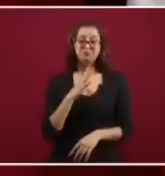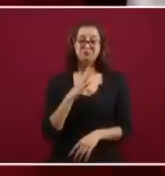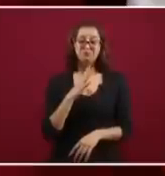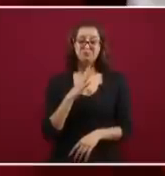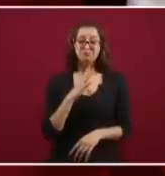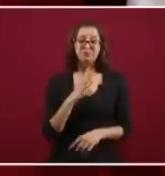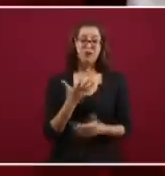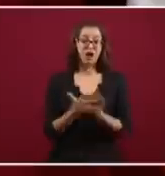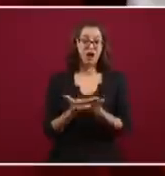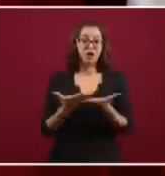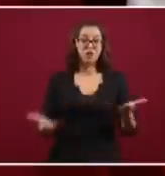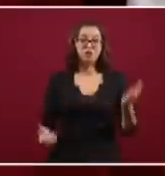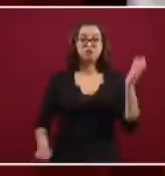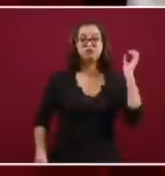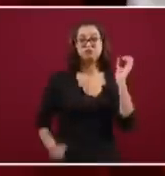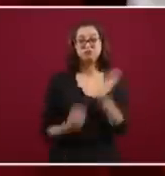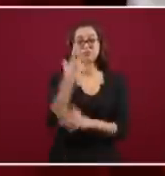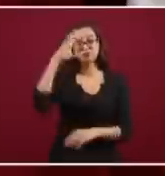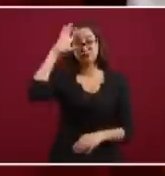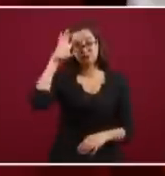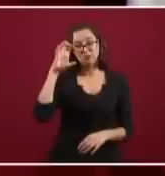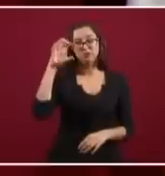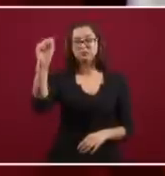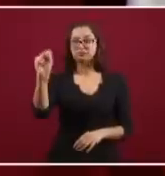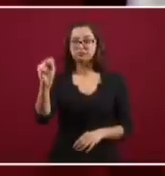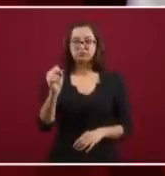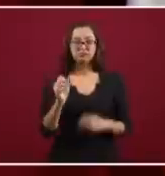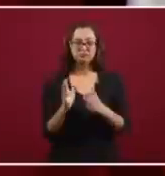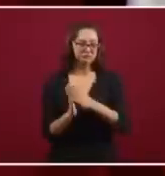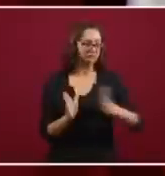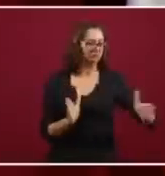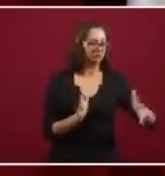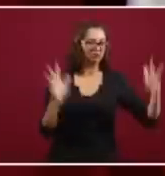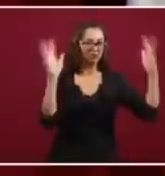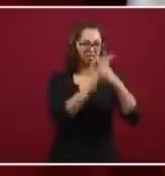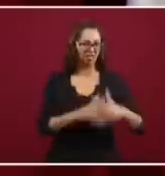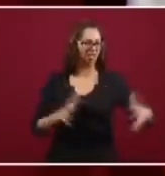de paradigma. No es la guerra,